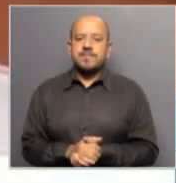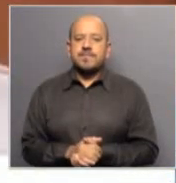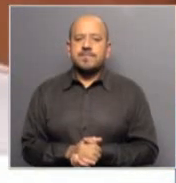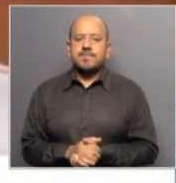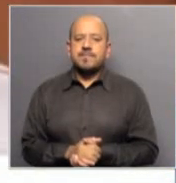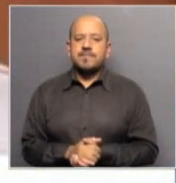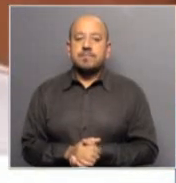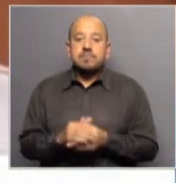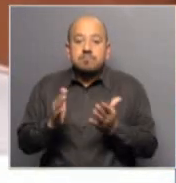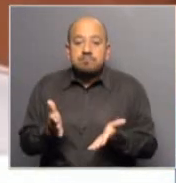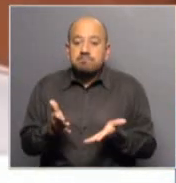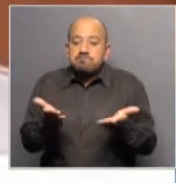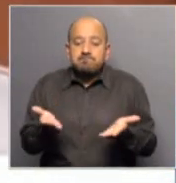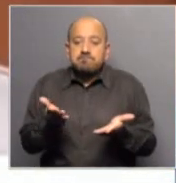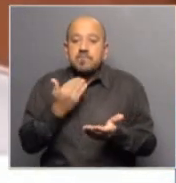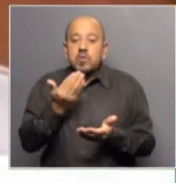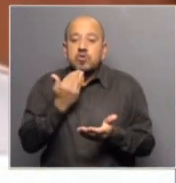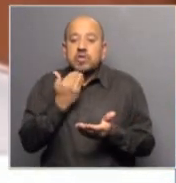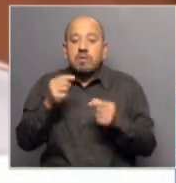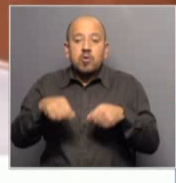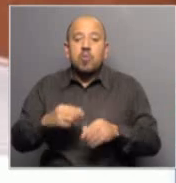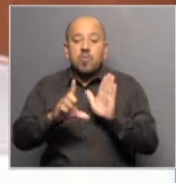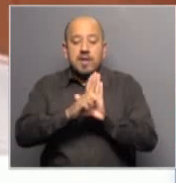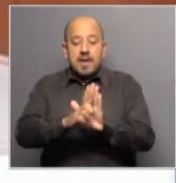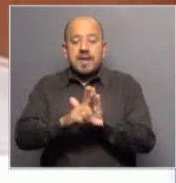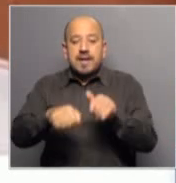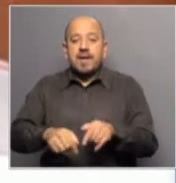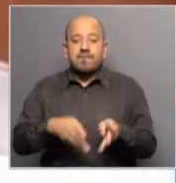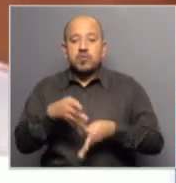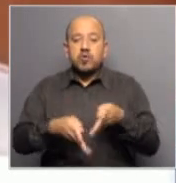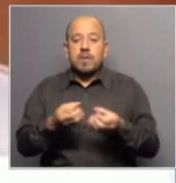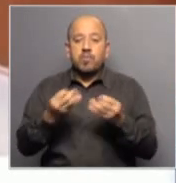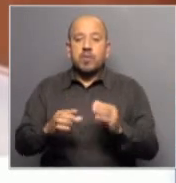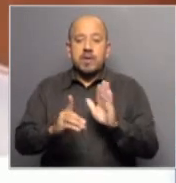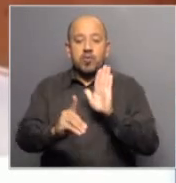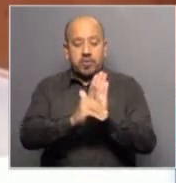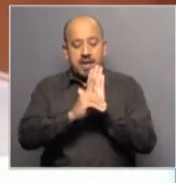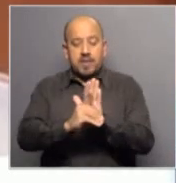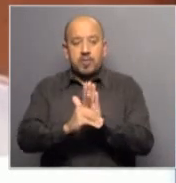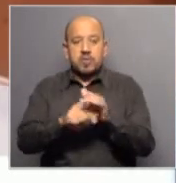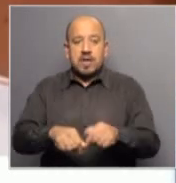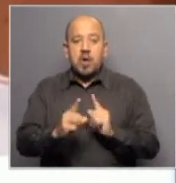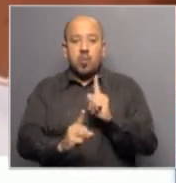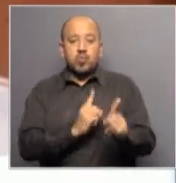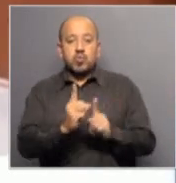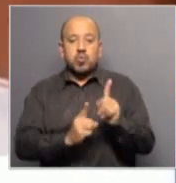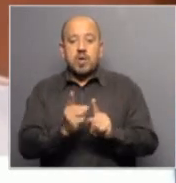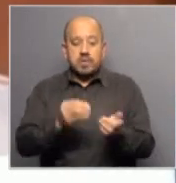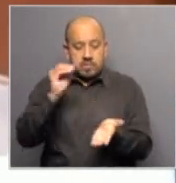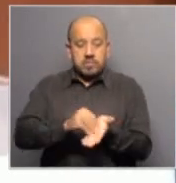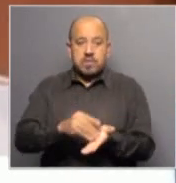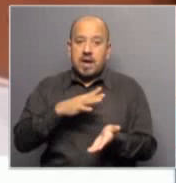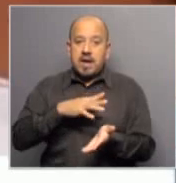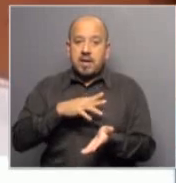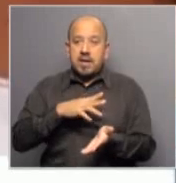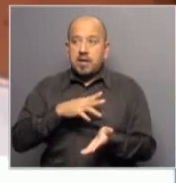Tal vez hay un desconocimiento de cómo funciona la ley en Uruguay en ese sentido, porque los datos de los usuarios registrados están protegidos por la ley de